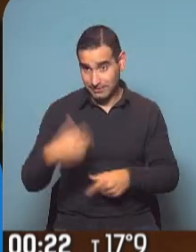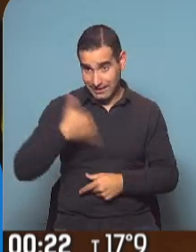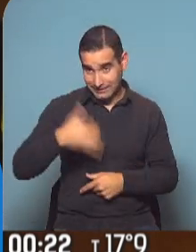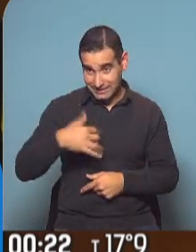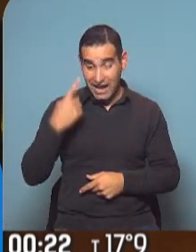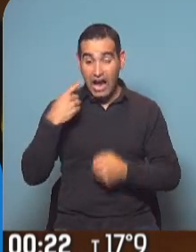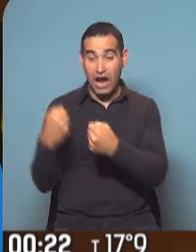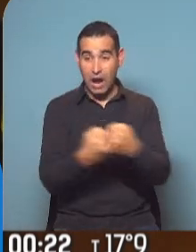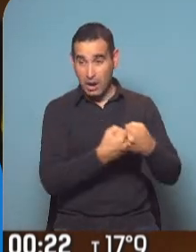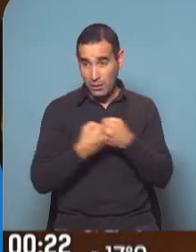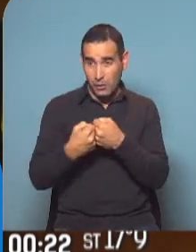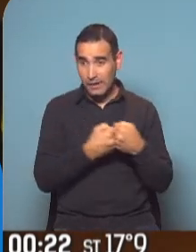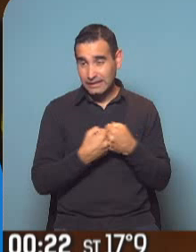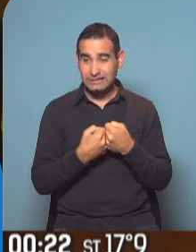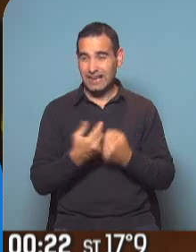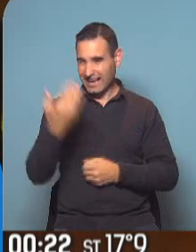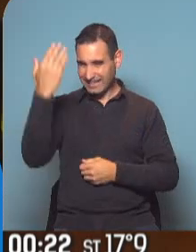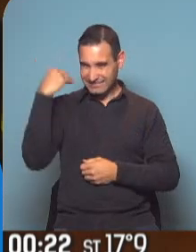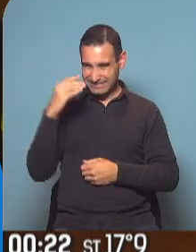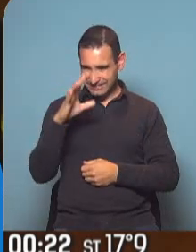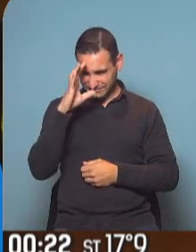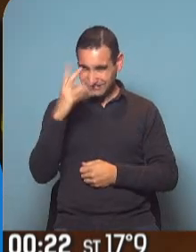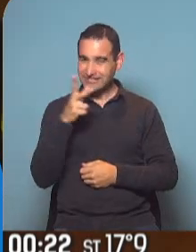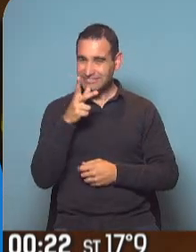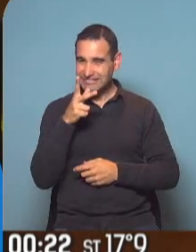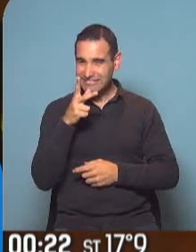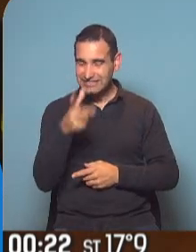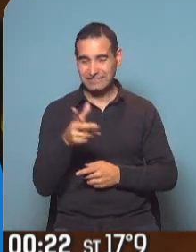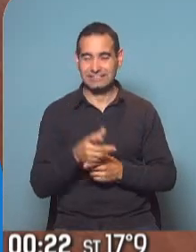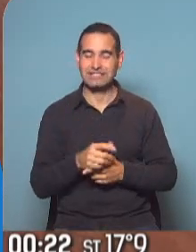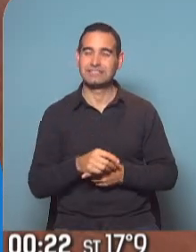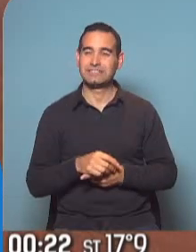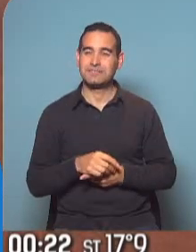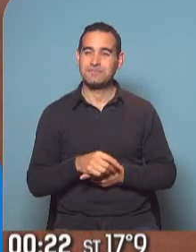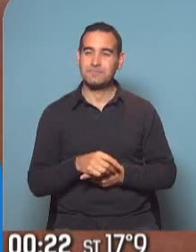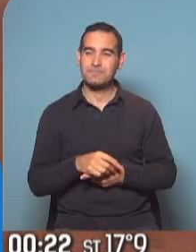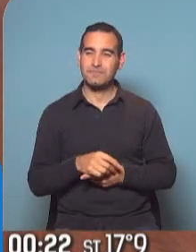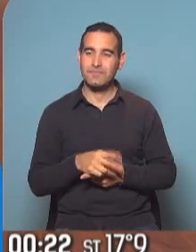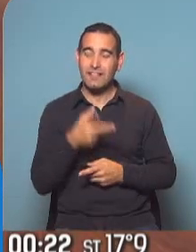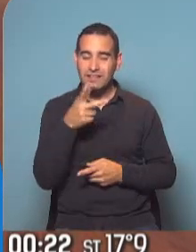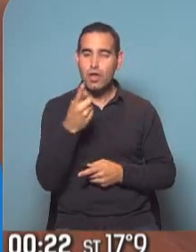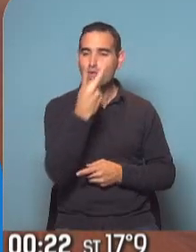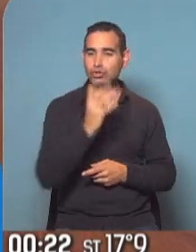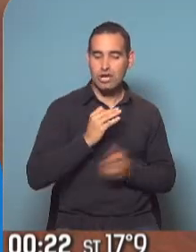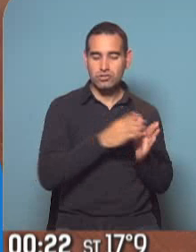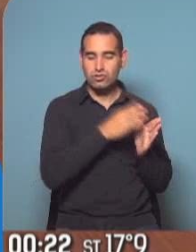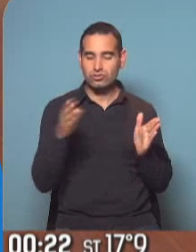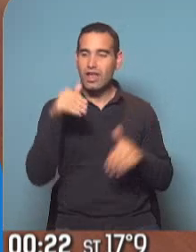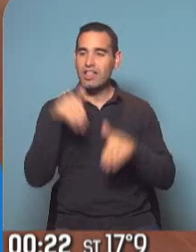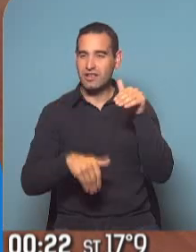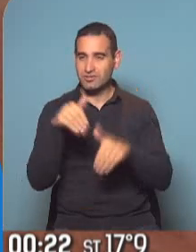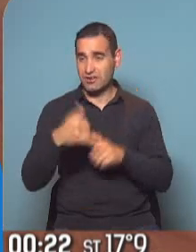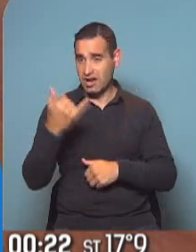acuerdos siempre fueron vistos, se acuerda la vieja frase, contubernio continuista. Como cada 2 años hay elecciones, que esto